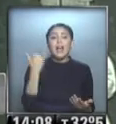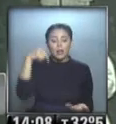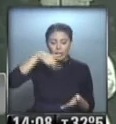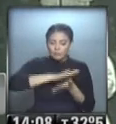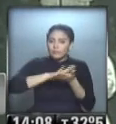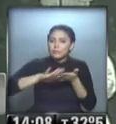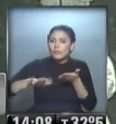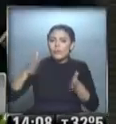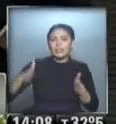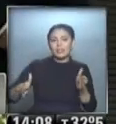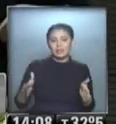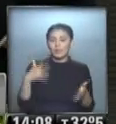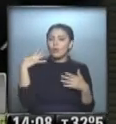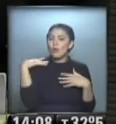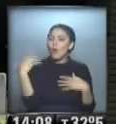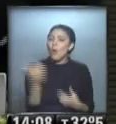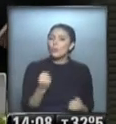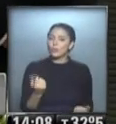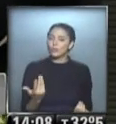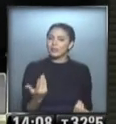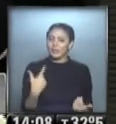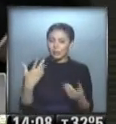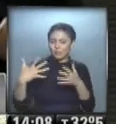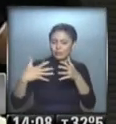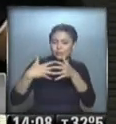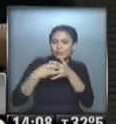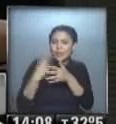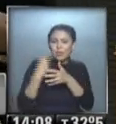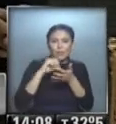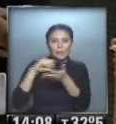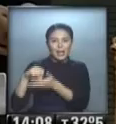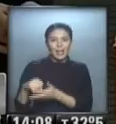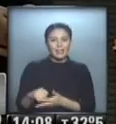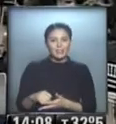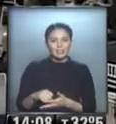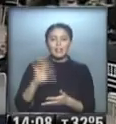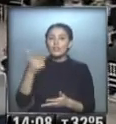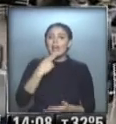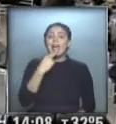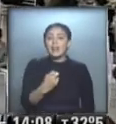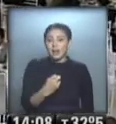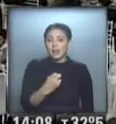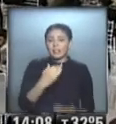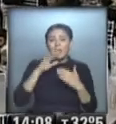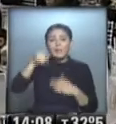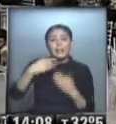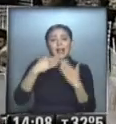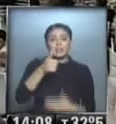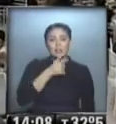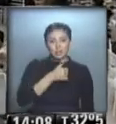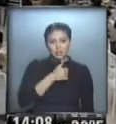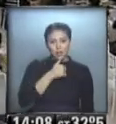una inmensa oportunidad de profundizar los lazos, de utilizar toda la energía hidroeléctrica que